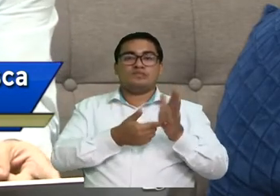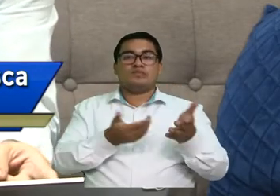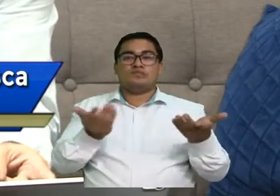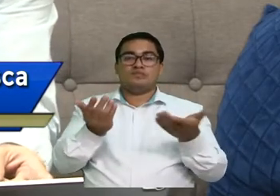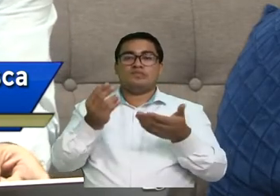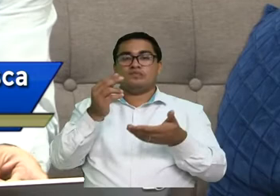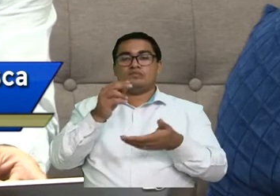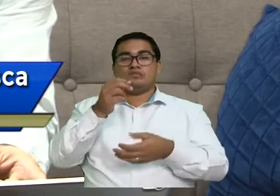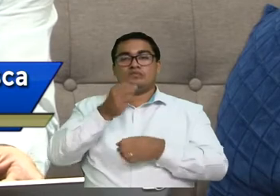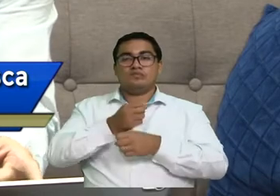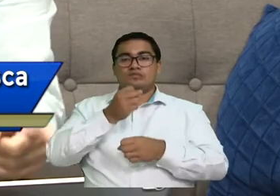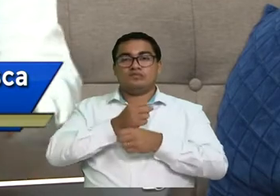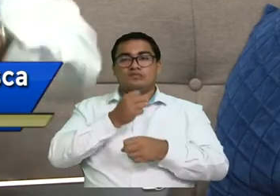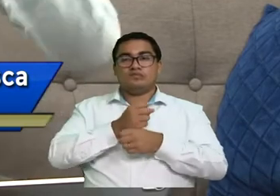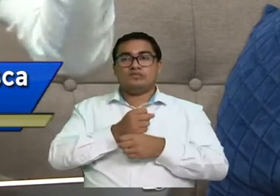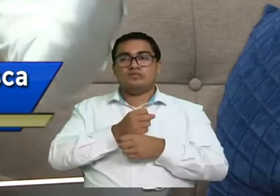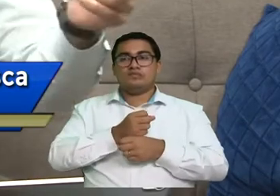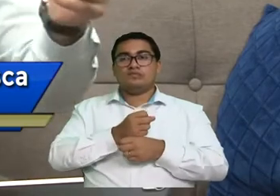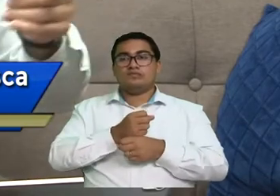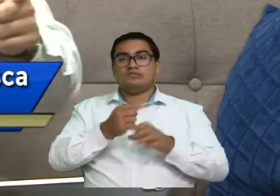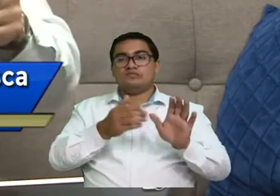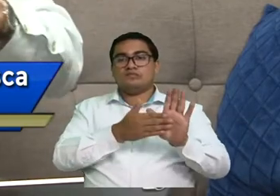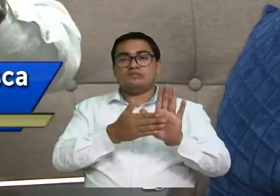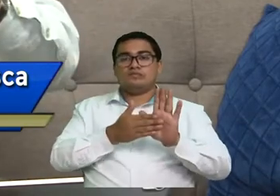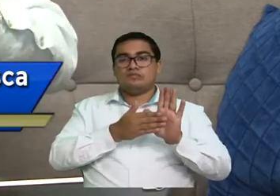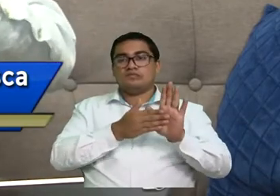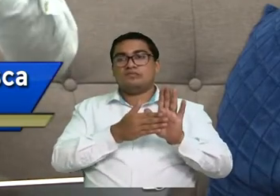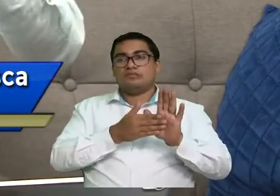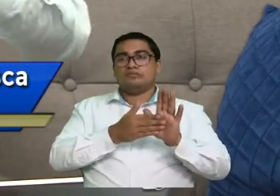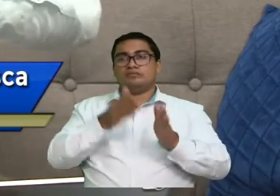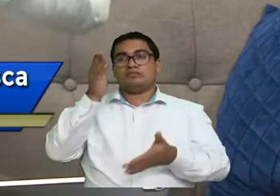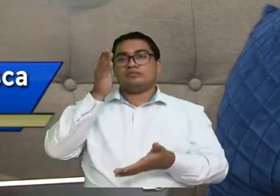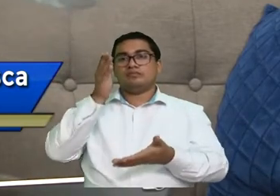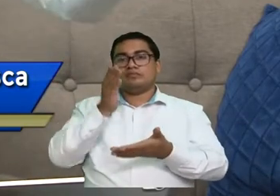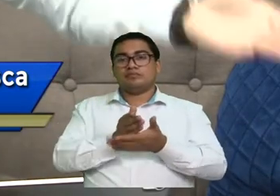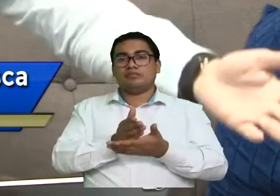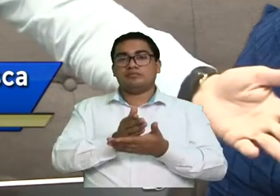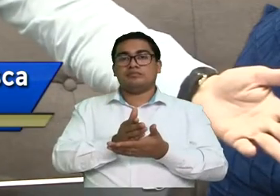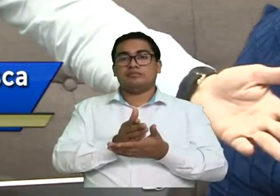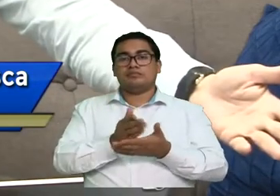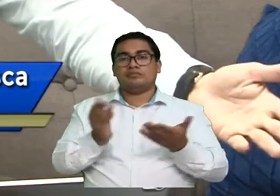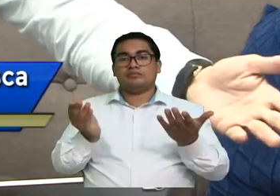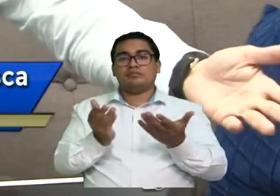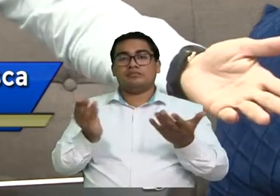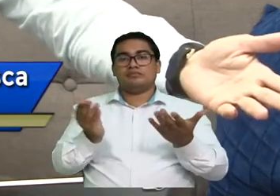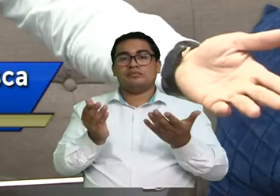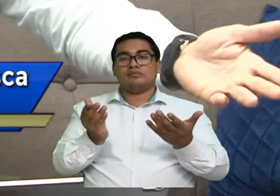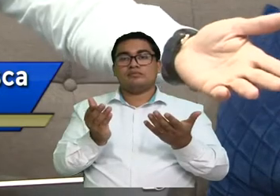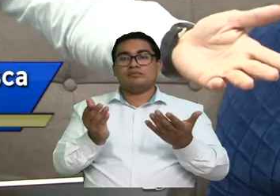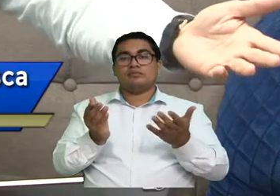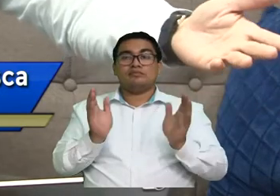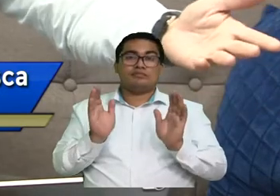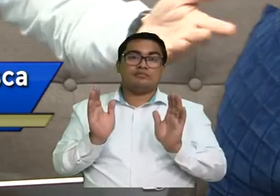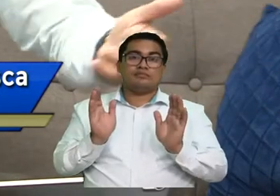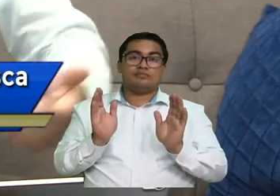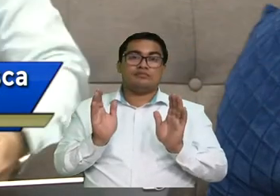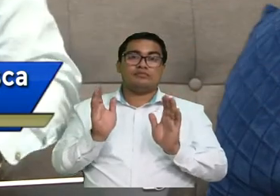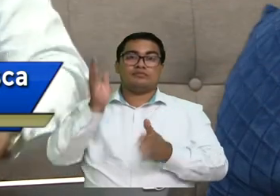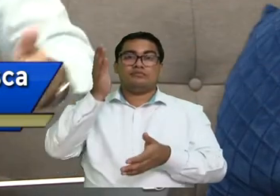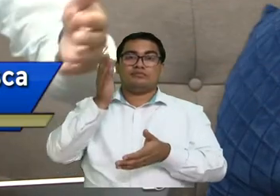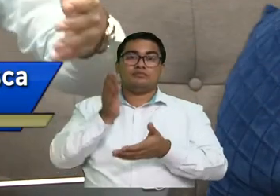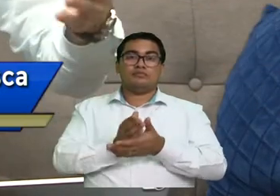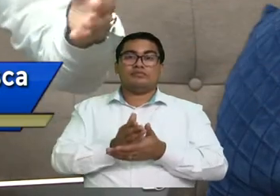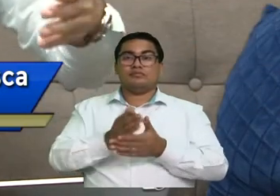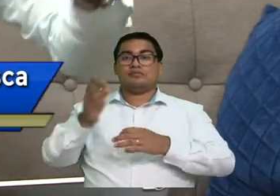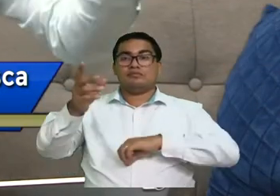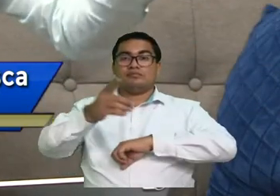frutos de ese modelo y de esa decisión histórica que toma el